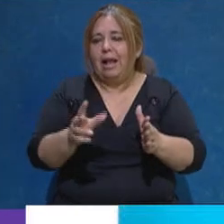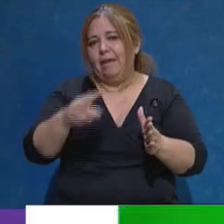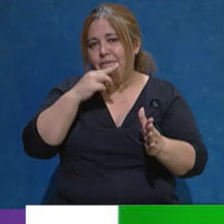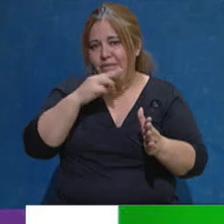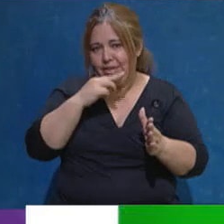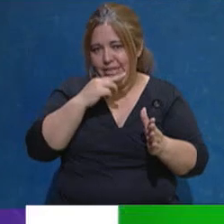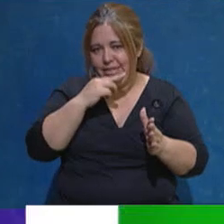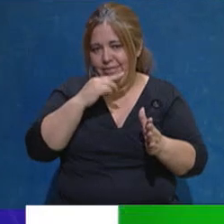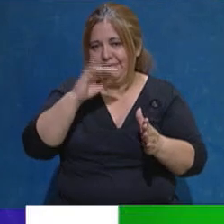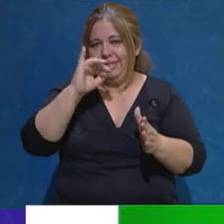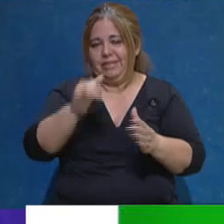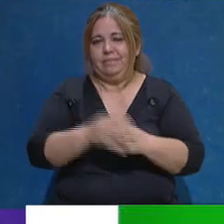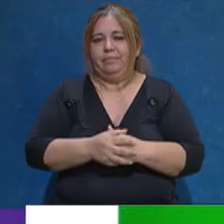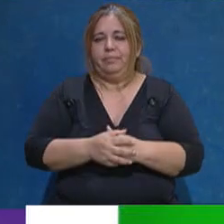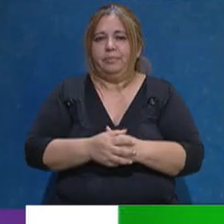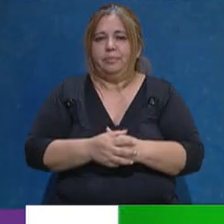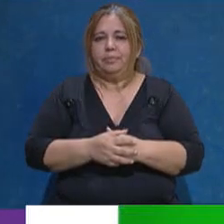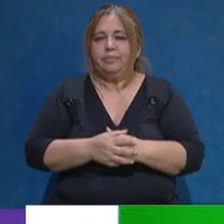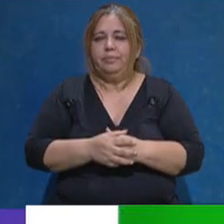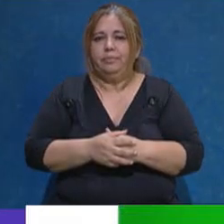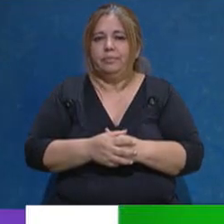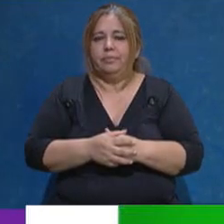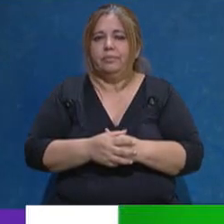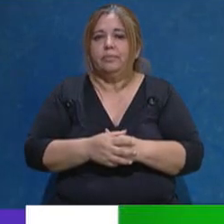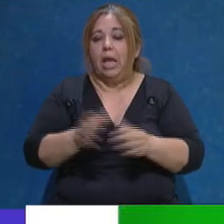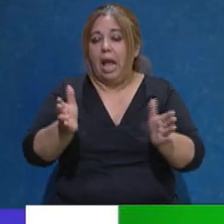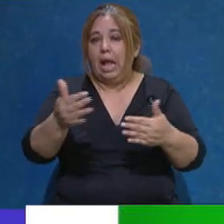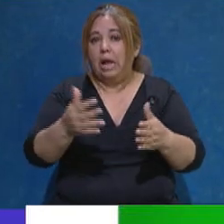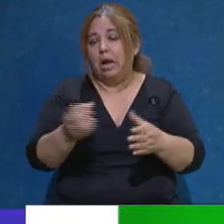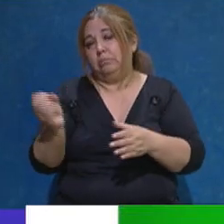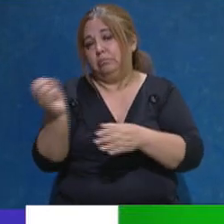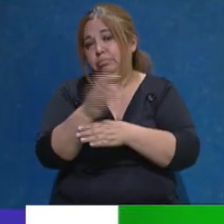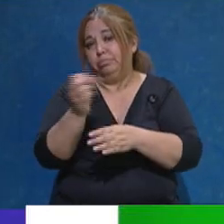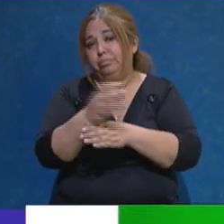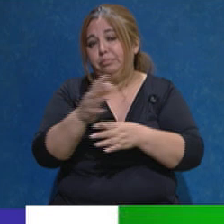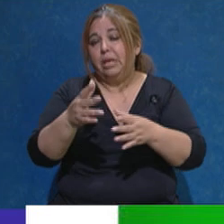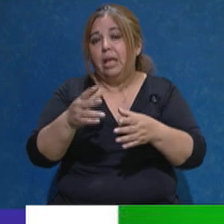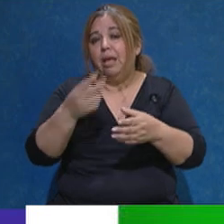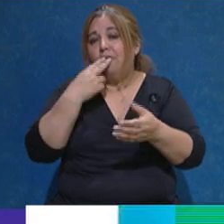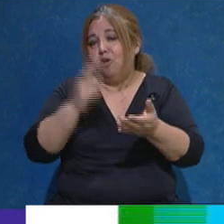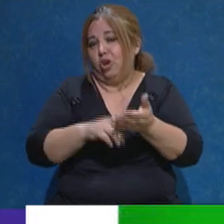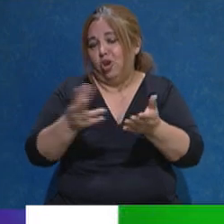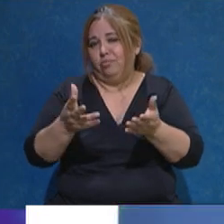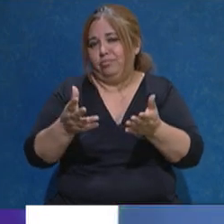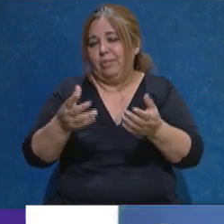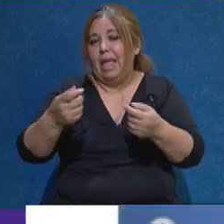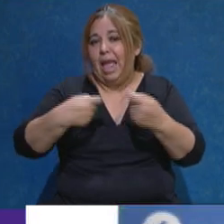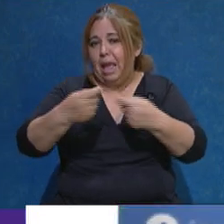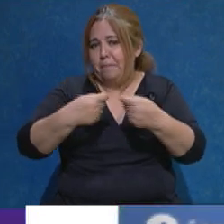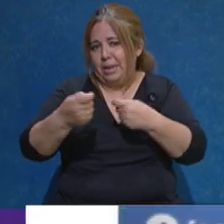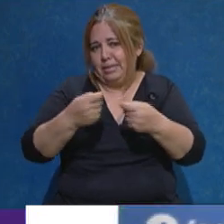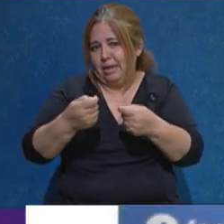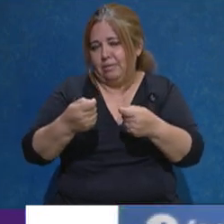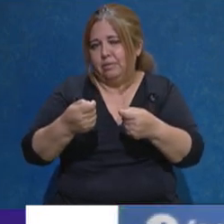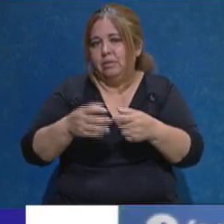bien decías, venía por encomiendas a través de una empresa privada, estaba todo muy bien aceitado,